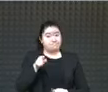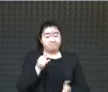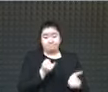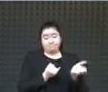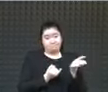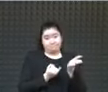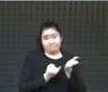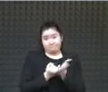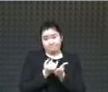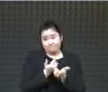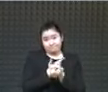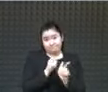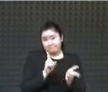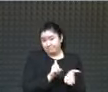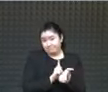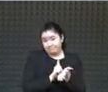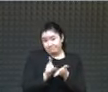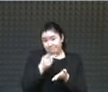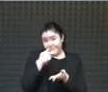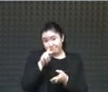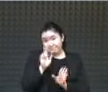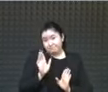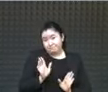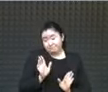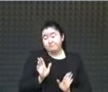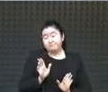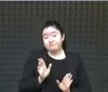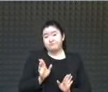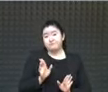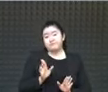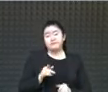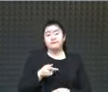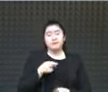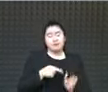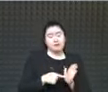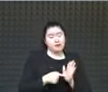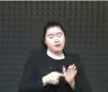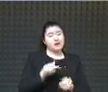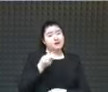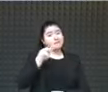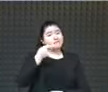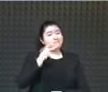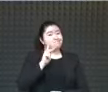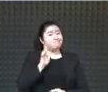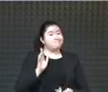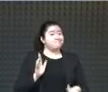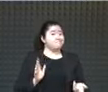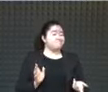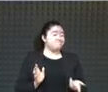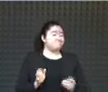está en su derecho de presentar esto, pero pues la verdad es que